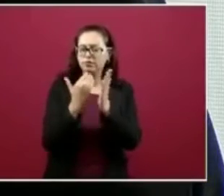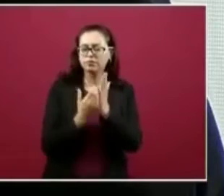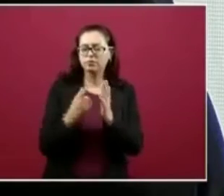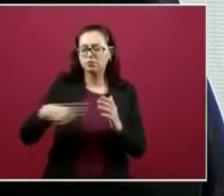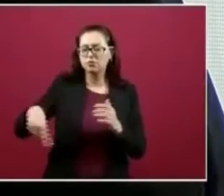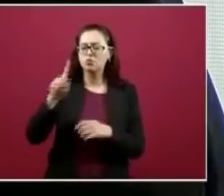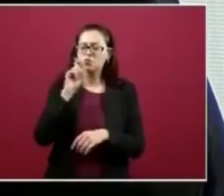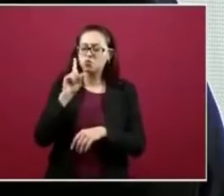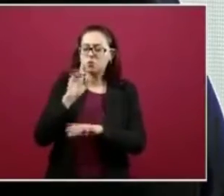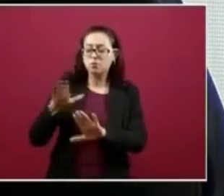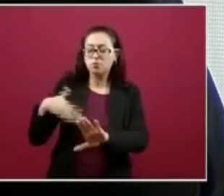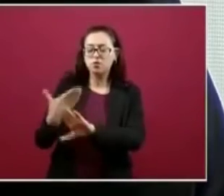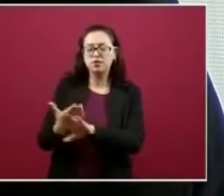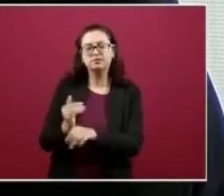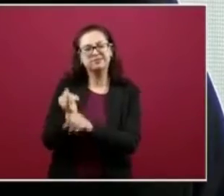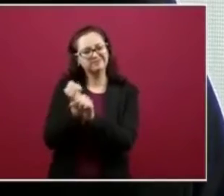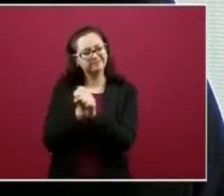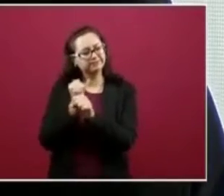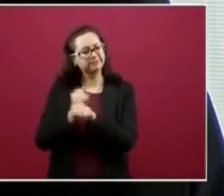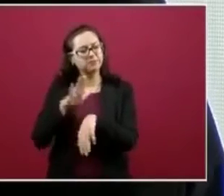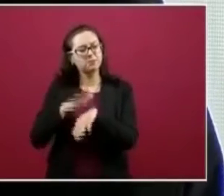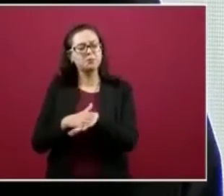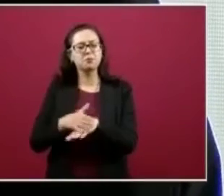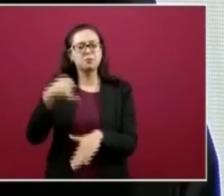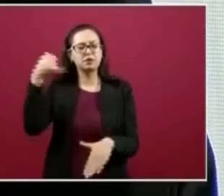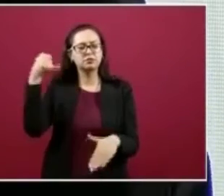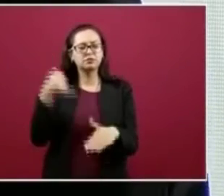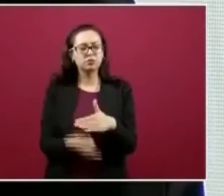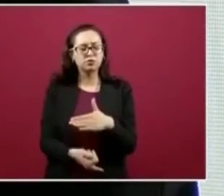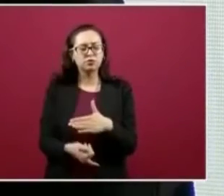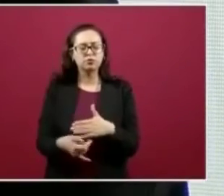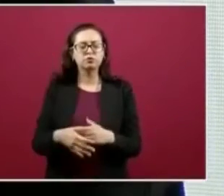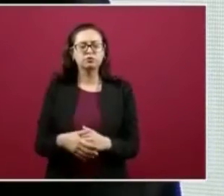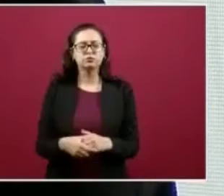mujeres, usando para esto